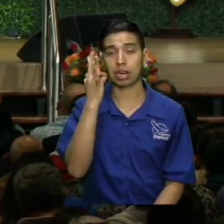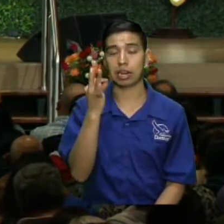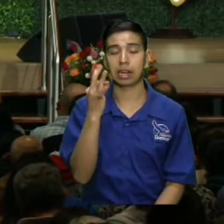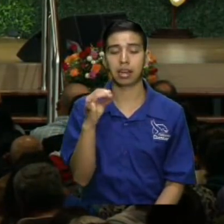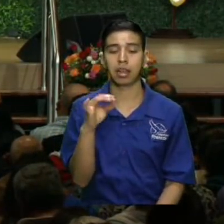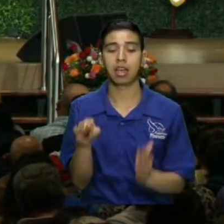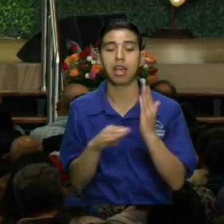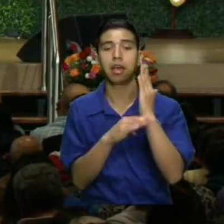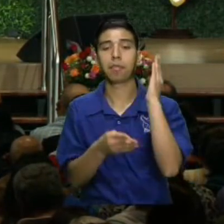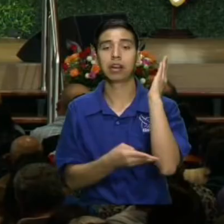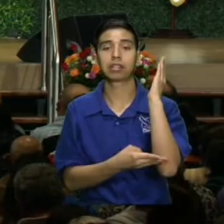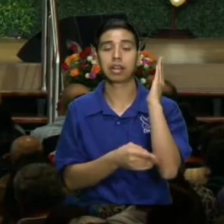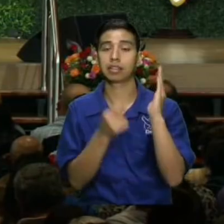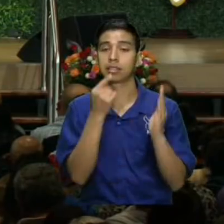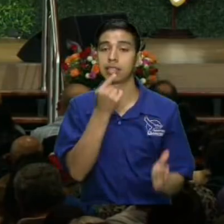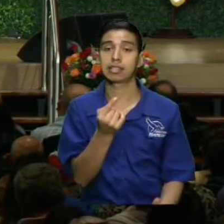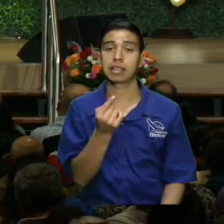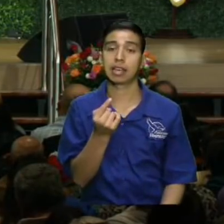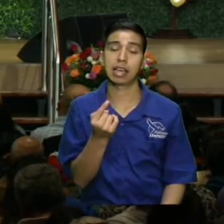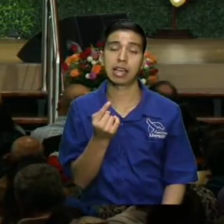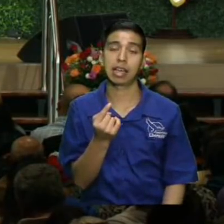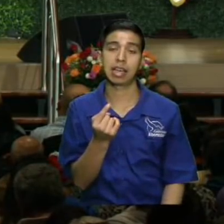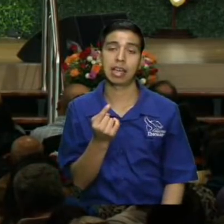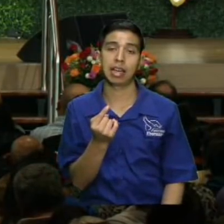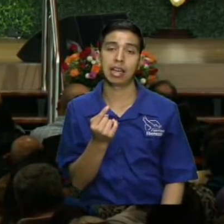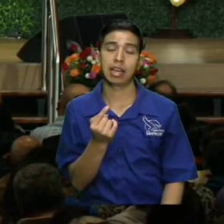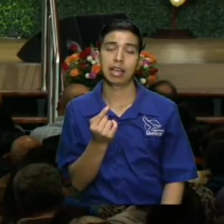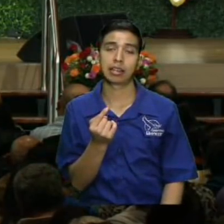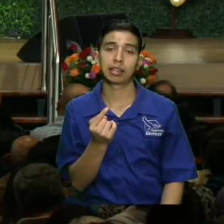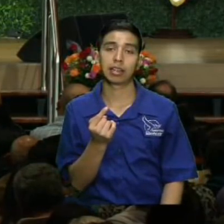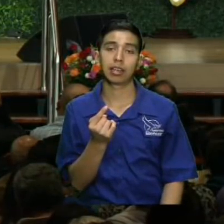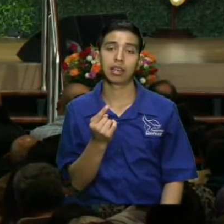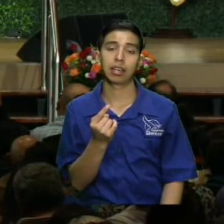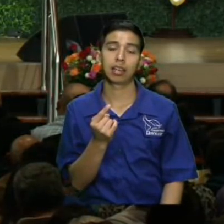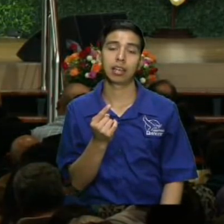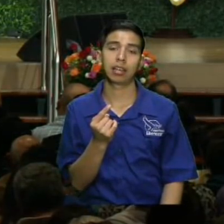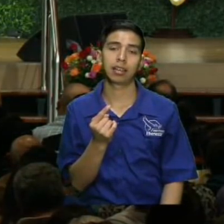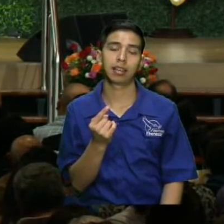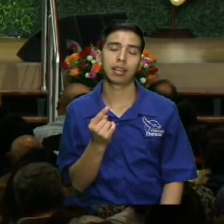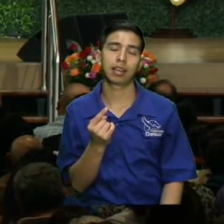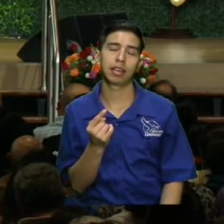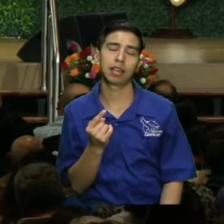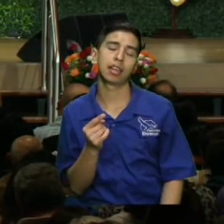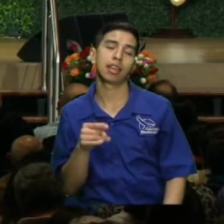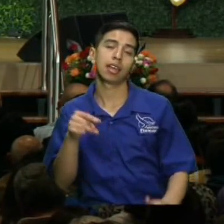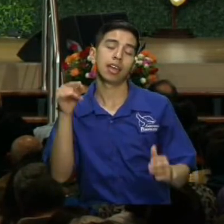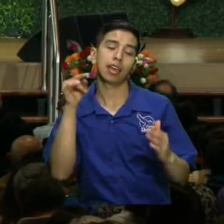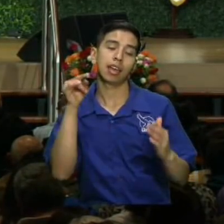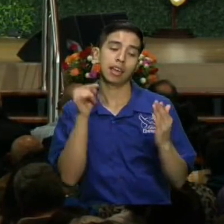derecho de darle los derechos de la primogenitura al hijo de la que él amaba,